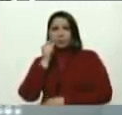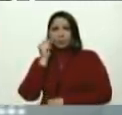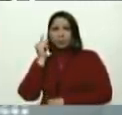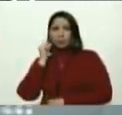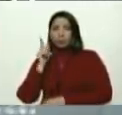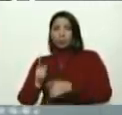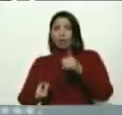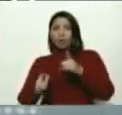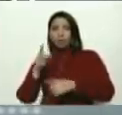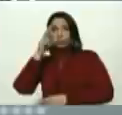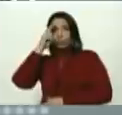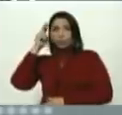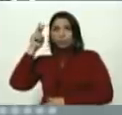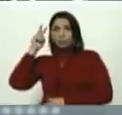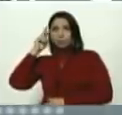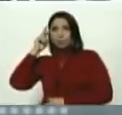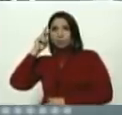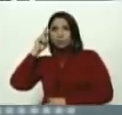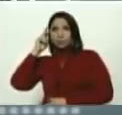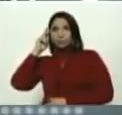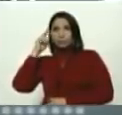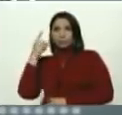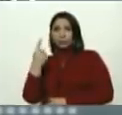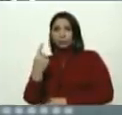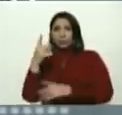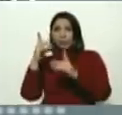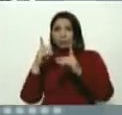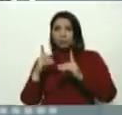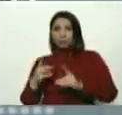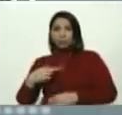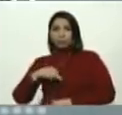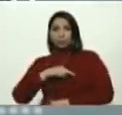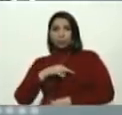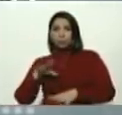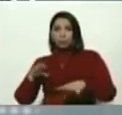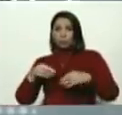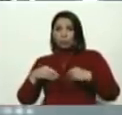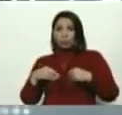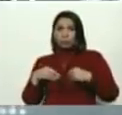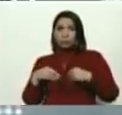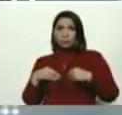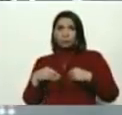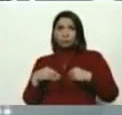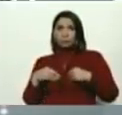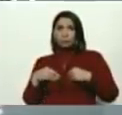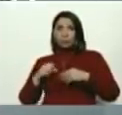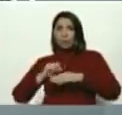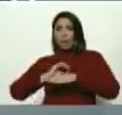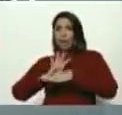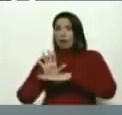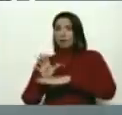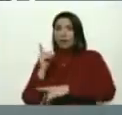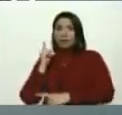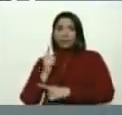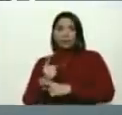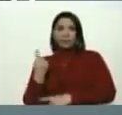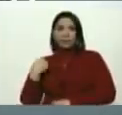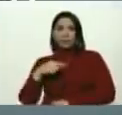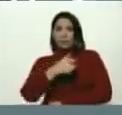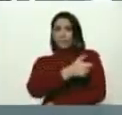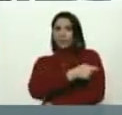algunos cancilleres. Y una de las decisiones que tomamos es que el ALBA debe tener la